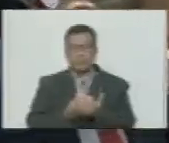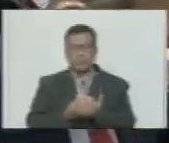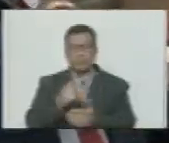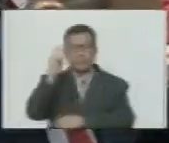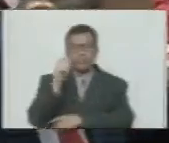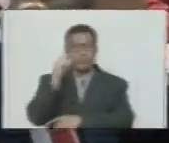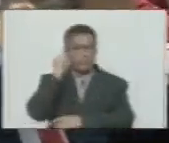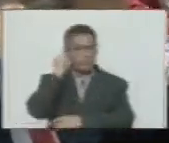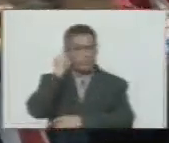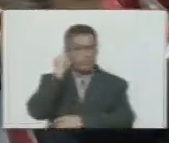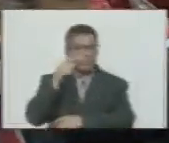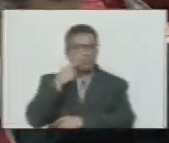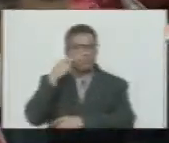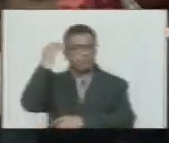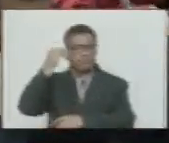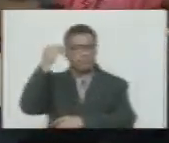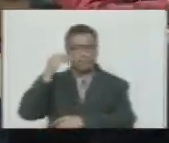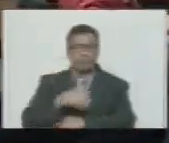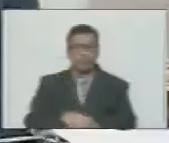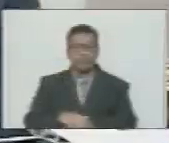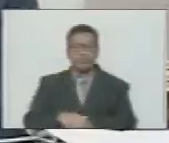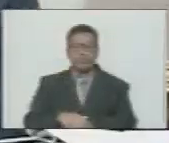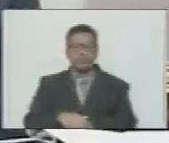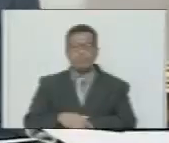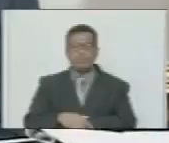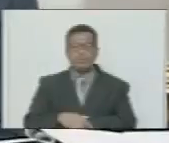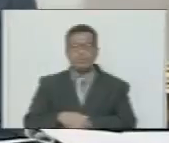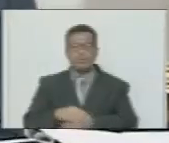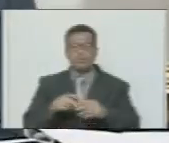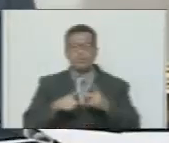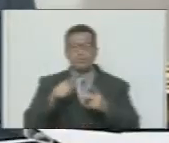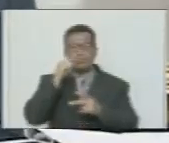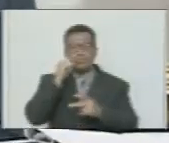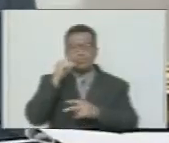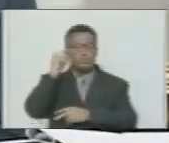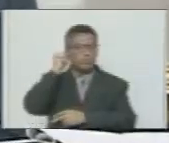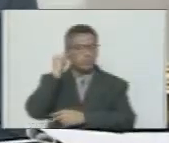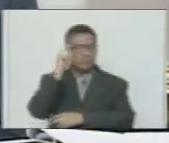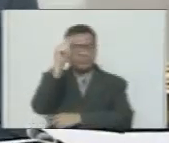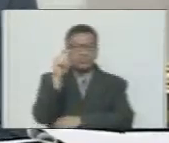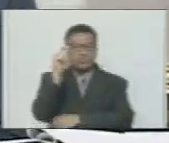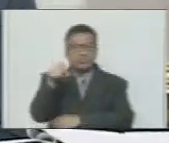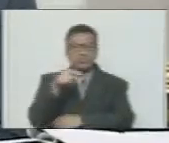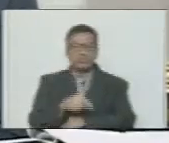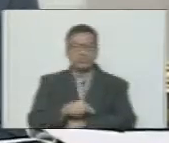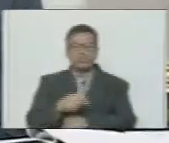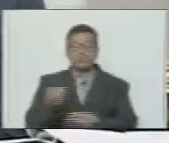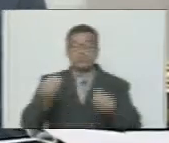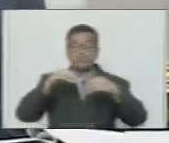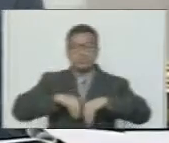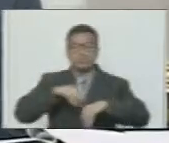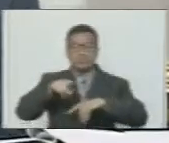Gracias, querida diputada. En consideración, las honorables diputadas y los honorables diputados que estén de acuerdo